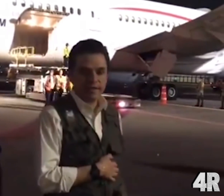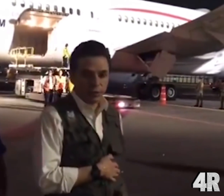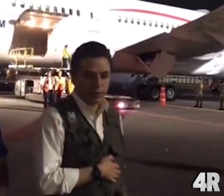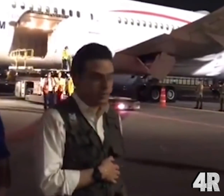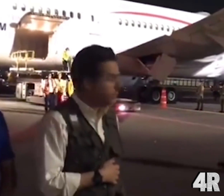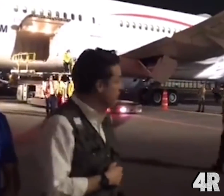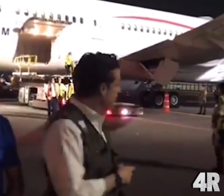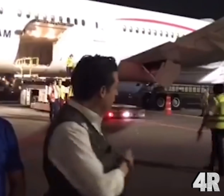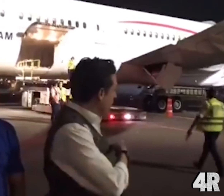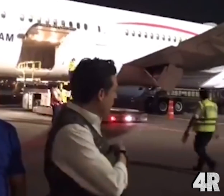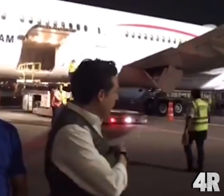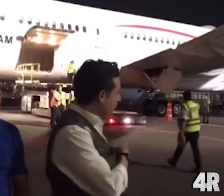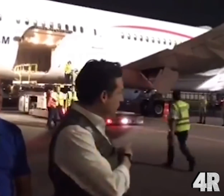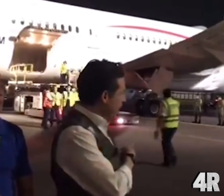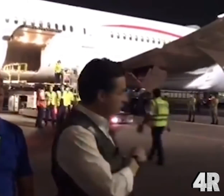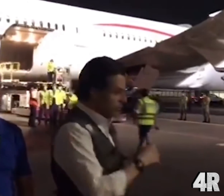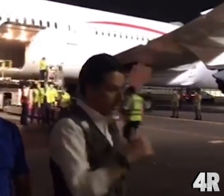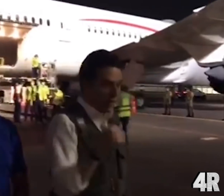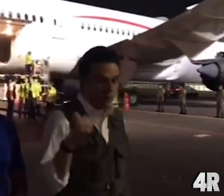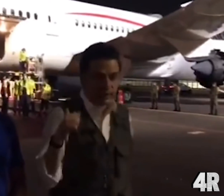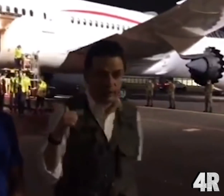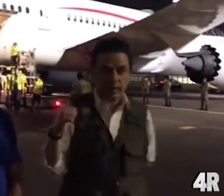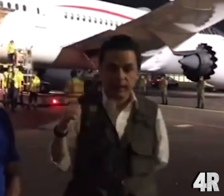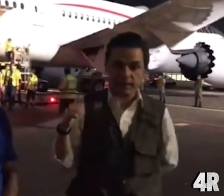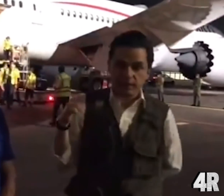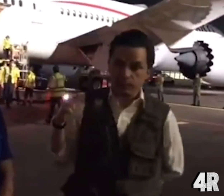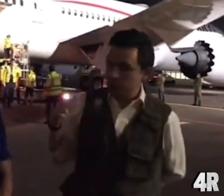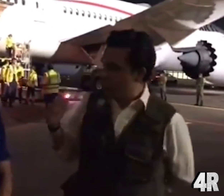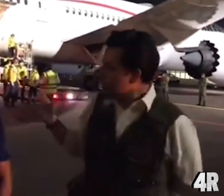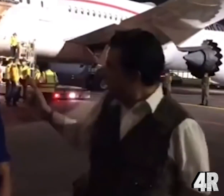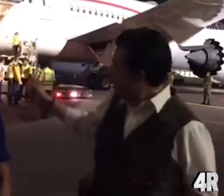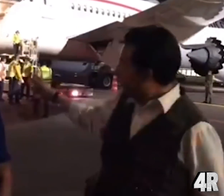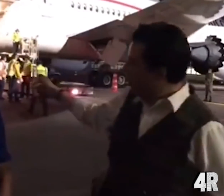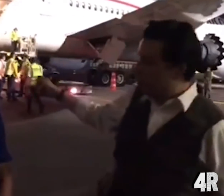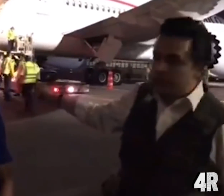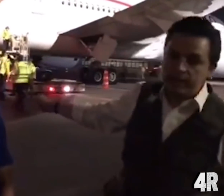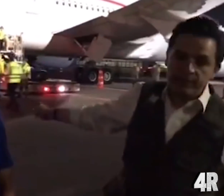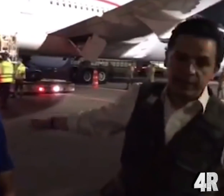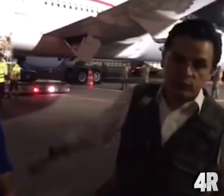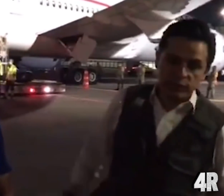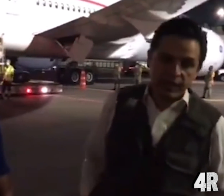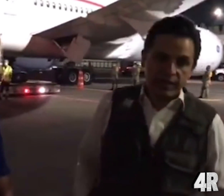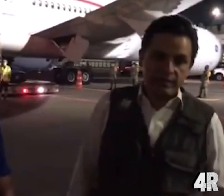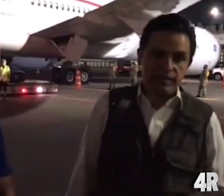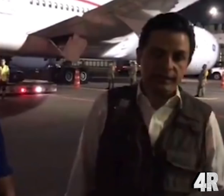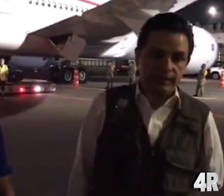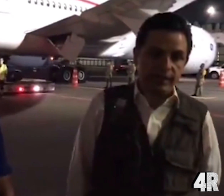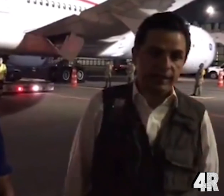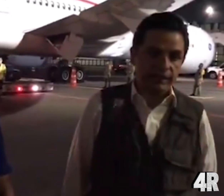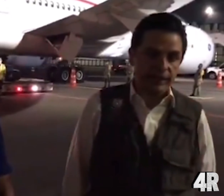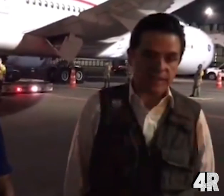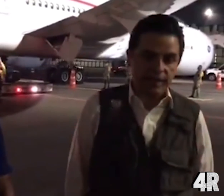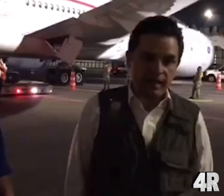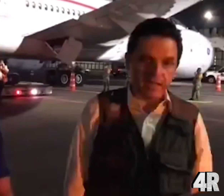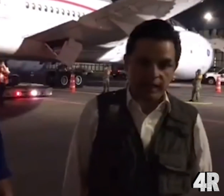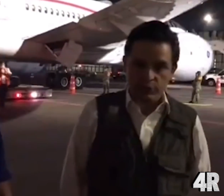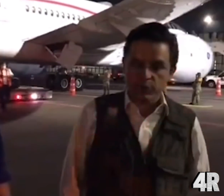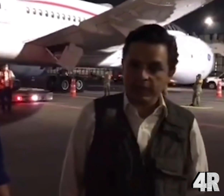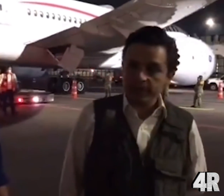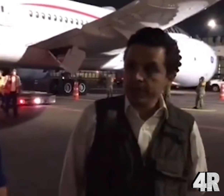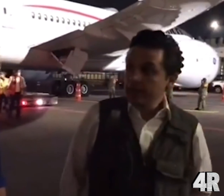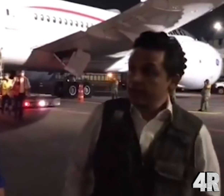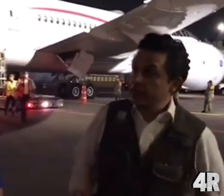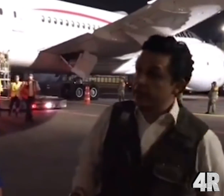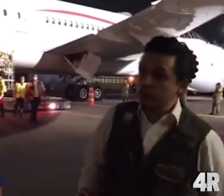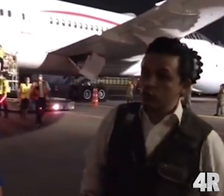Relaciones Exteriores y ahora también en la distribución con elementos de la Secretaría de la Defensa